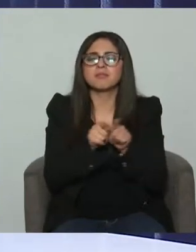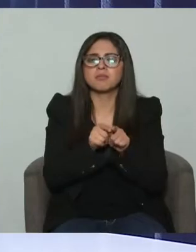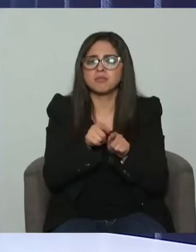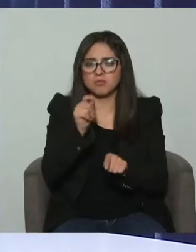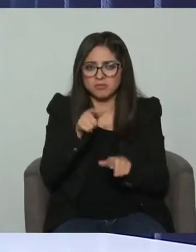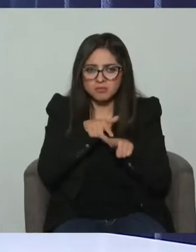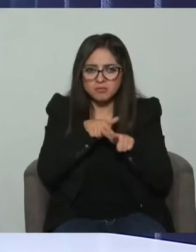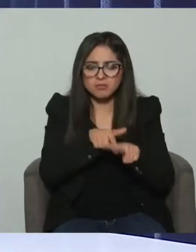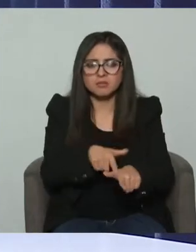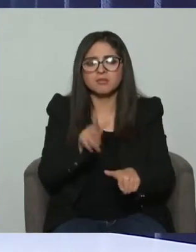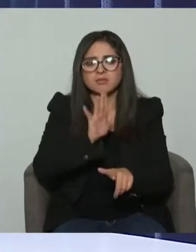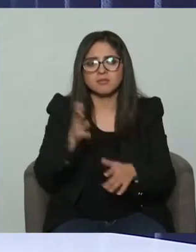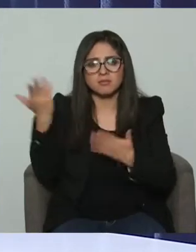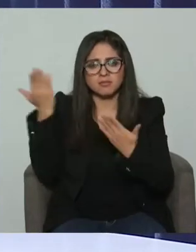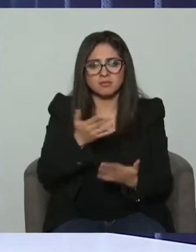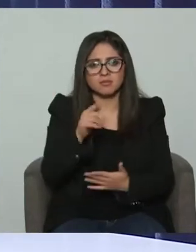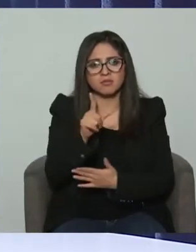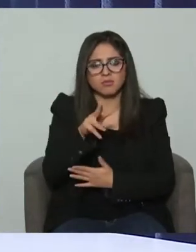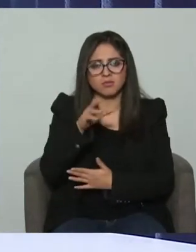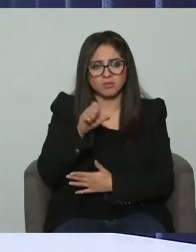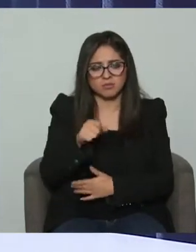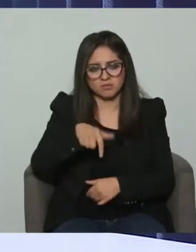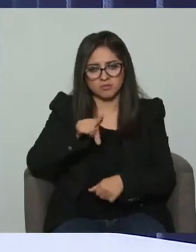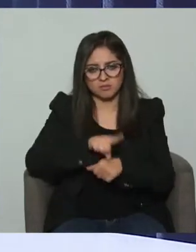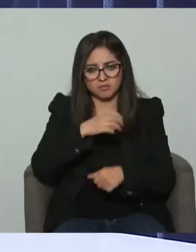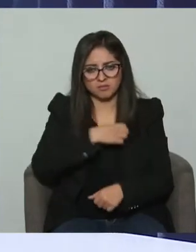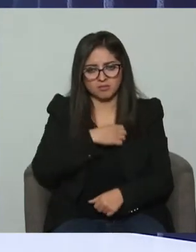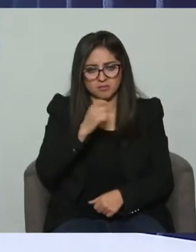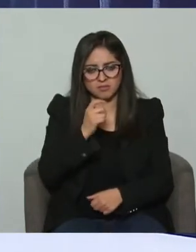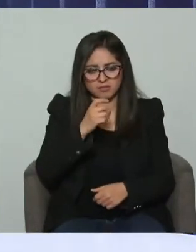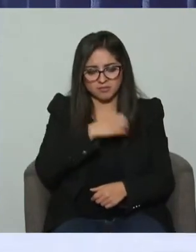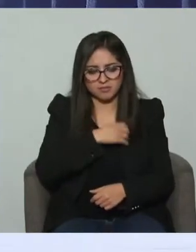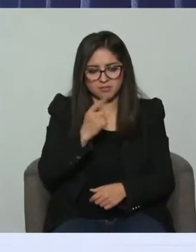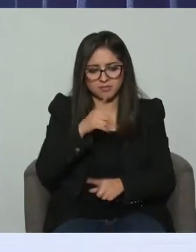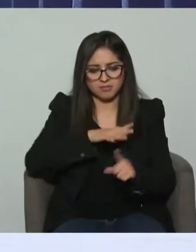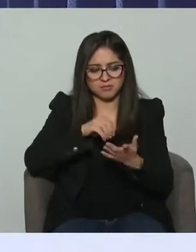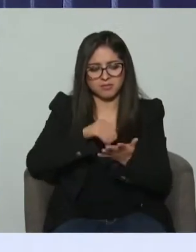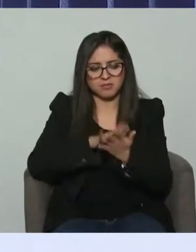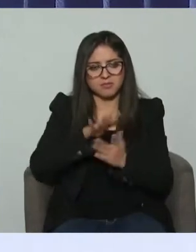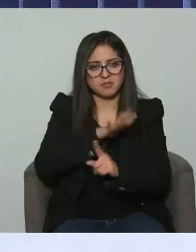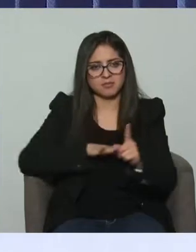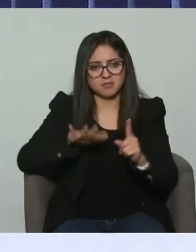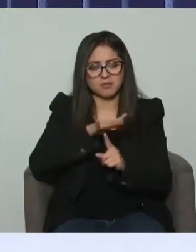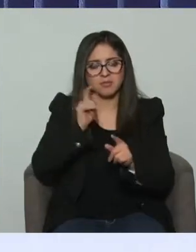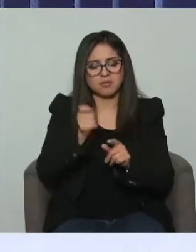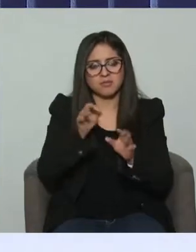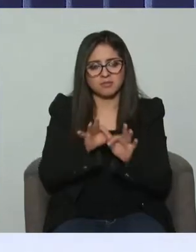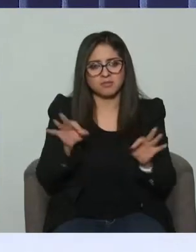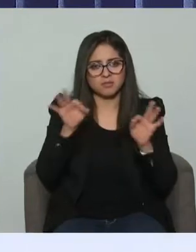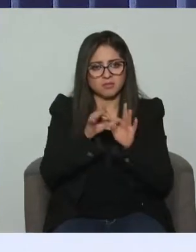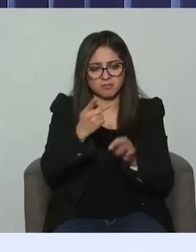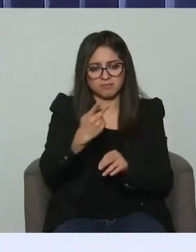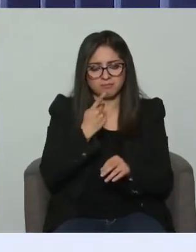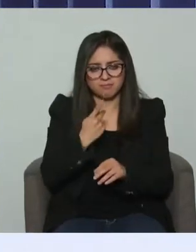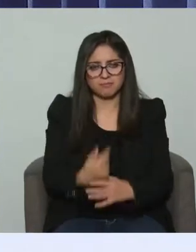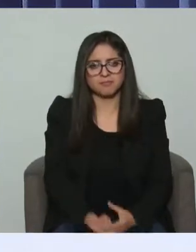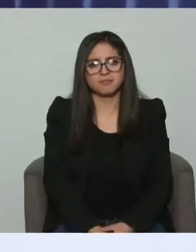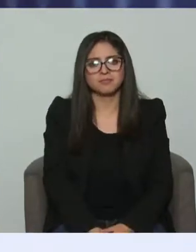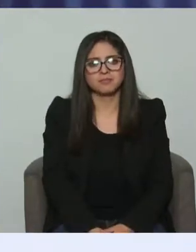la Red por los Derechos de la Infancia. Pero a mí me gustaría que vinieras a un tema de debate próximamente. ¿Me encanta. Claro que sí, con mucho gusto. Mira,